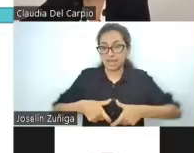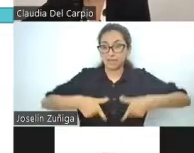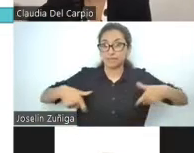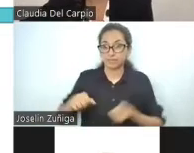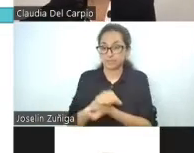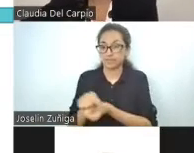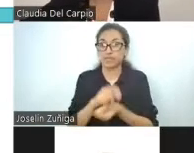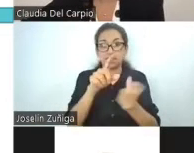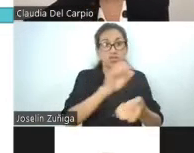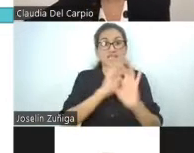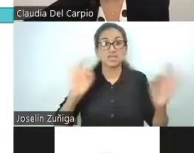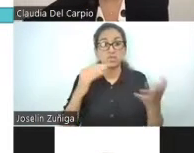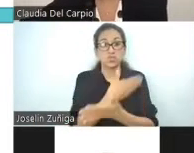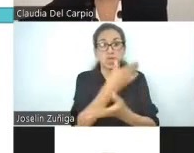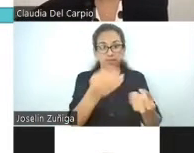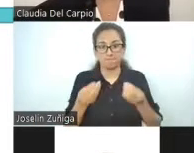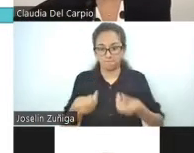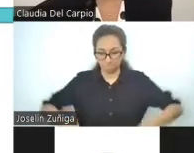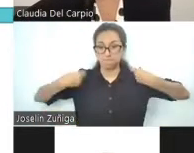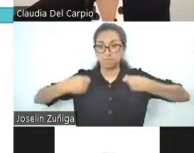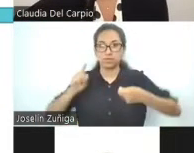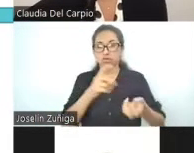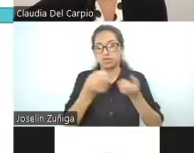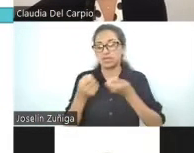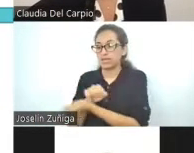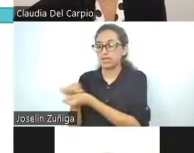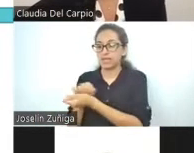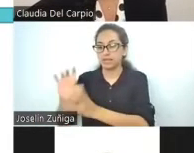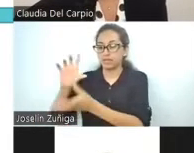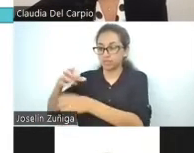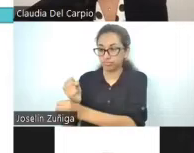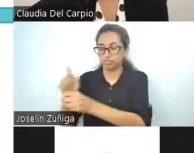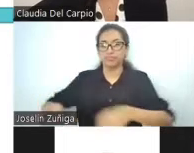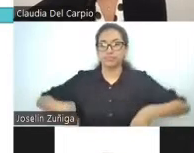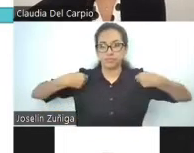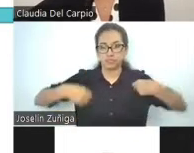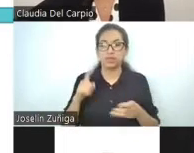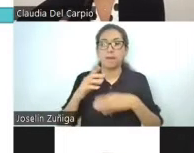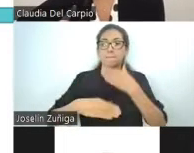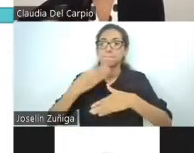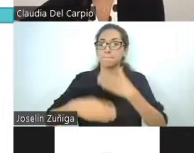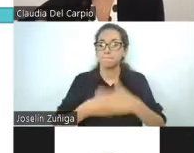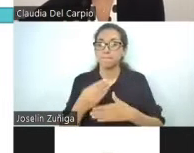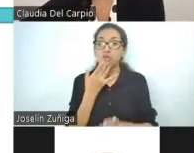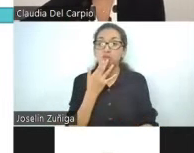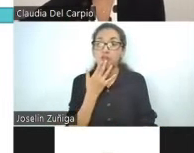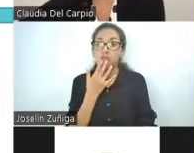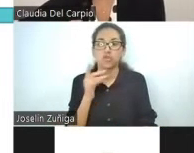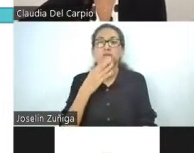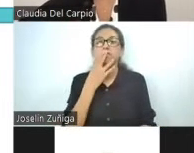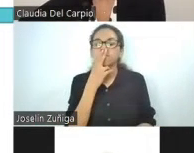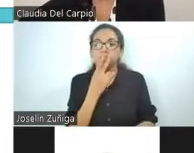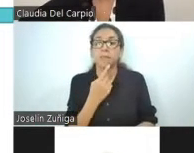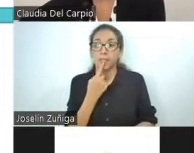no comprarla y de frente ponértelas, no, lavarla y enjuagarla. Y evita el papel higiénico de color, nuevamente. colores, olores